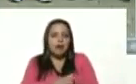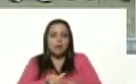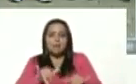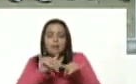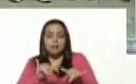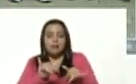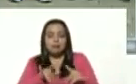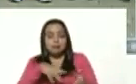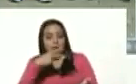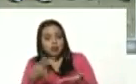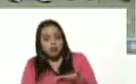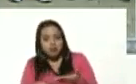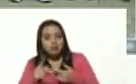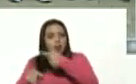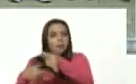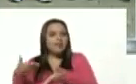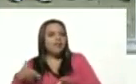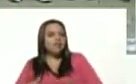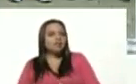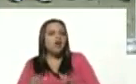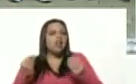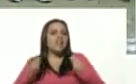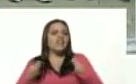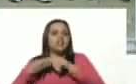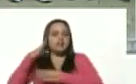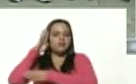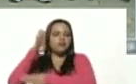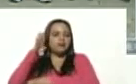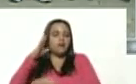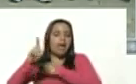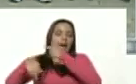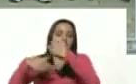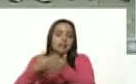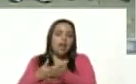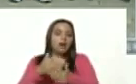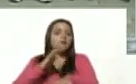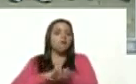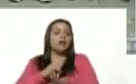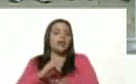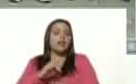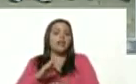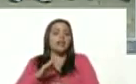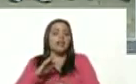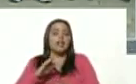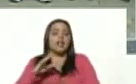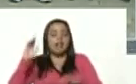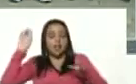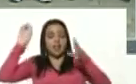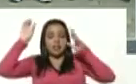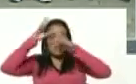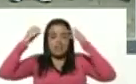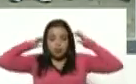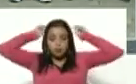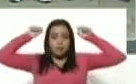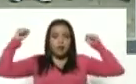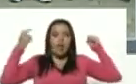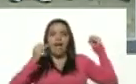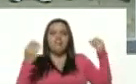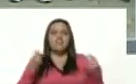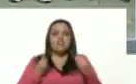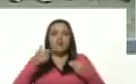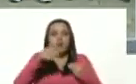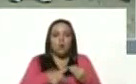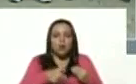cayó, nació a la vida inmortal, porque el negro primero está más vivo que hoy. Está más vivo que nunca, que